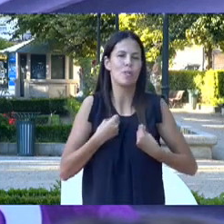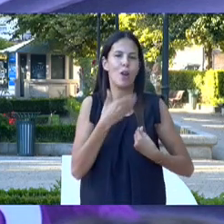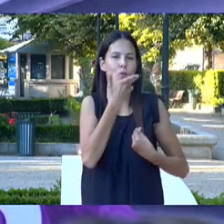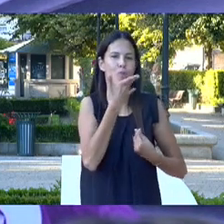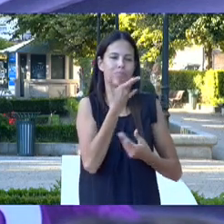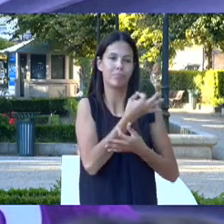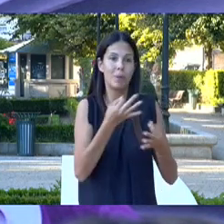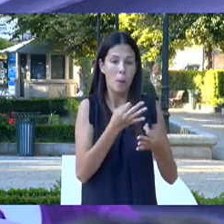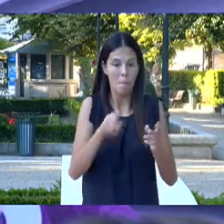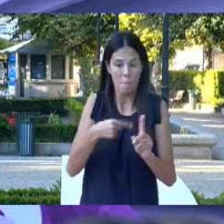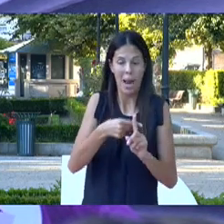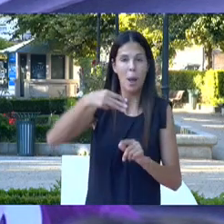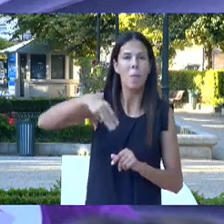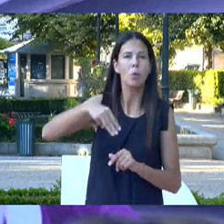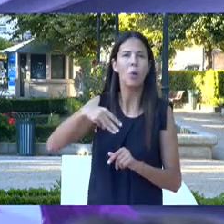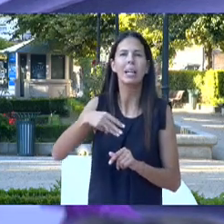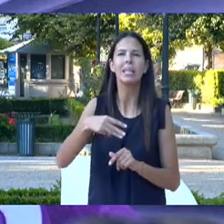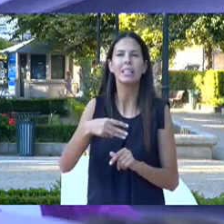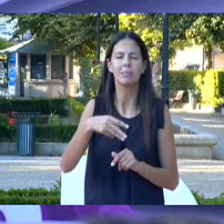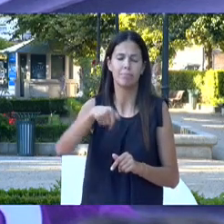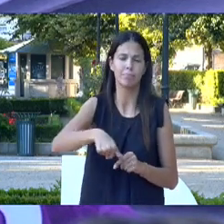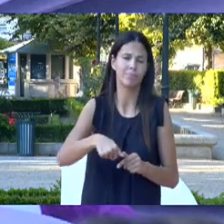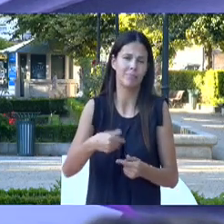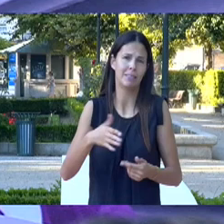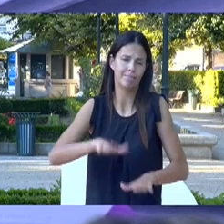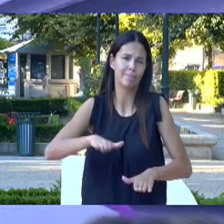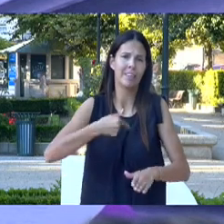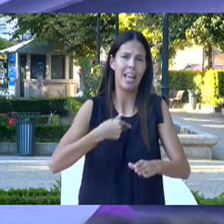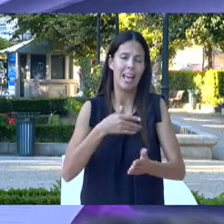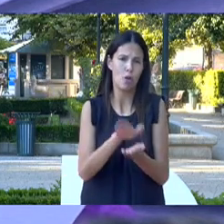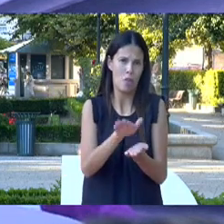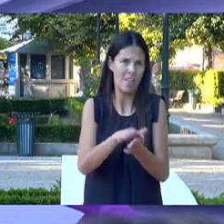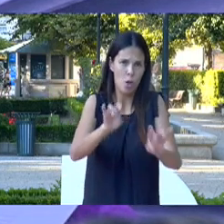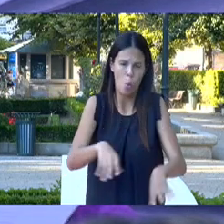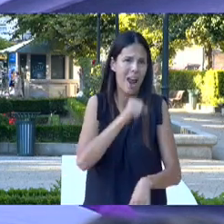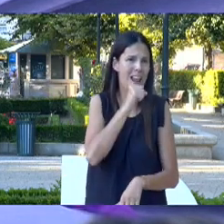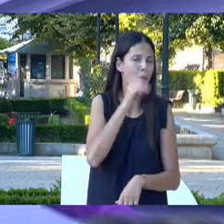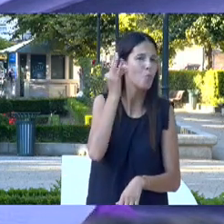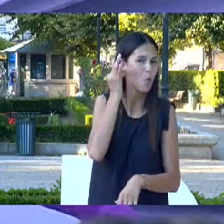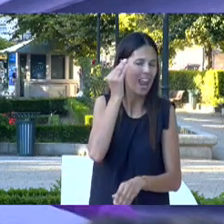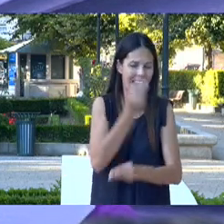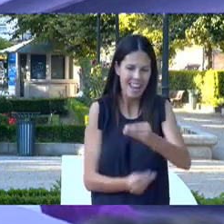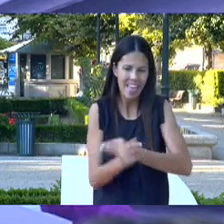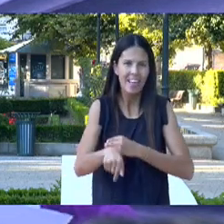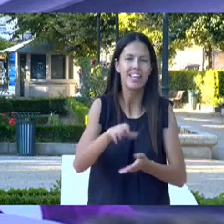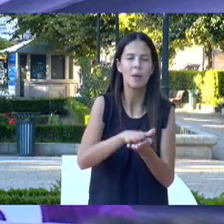ademais, el, bueno, pois é redondelano, por suposto, como a súa avoa. Nace aquí en Redondela